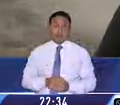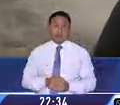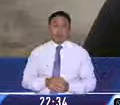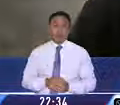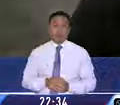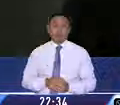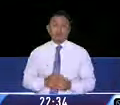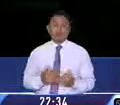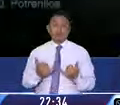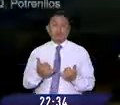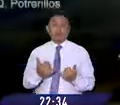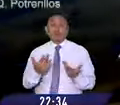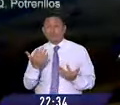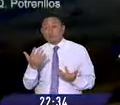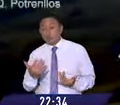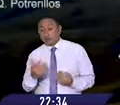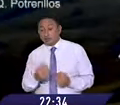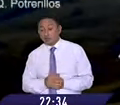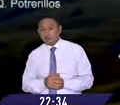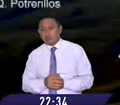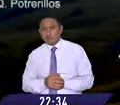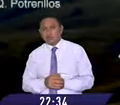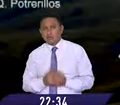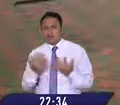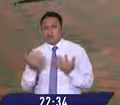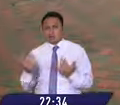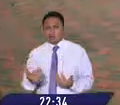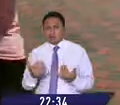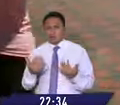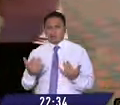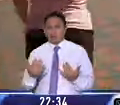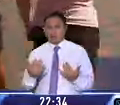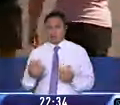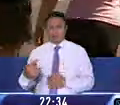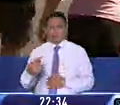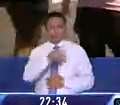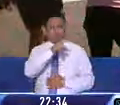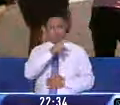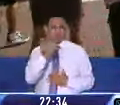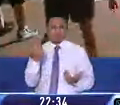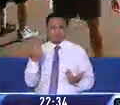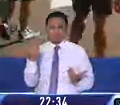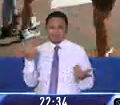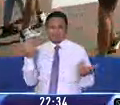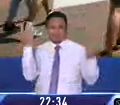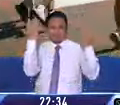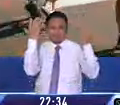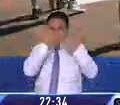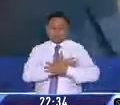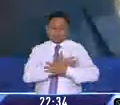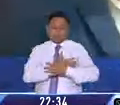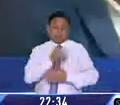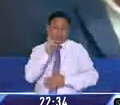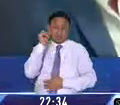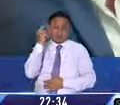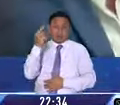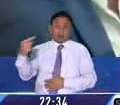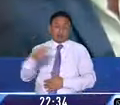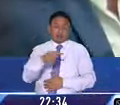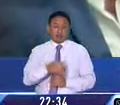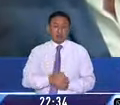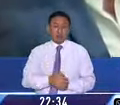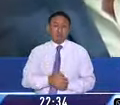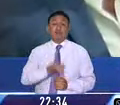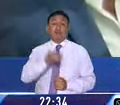el momento ver qué pasa. Ese ver qué pasa es lo que tiene también confundidos a muchos. Hay más incertidumbres que certezas, decía